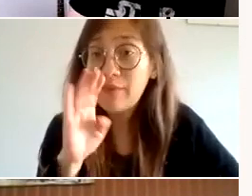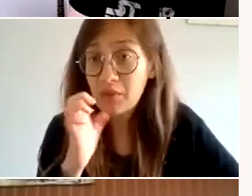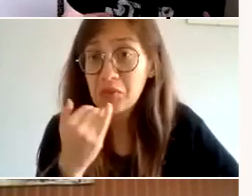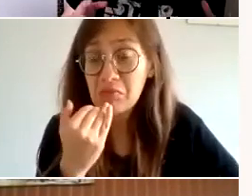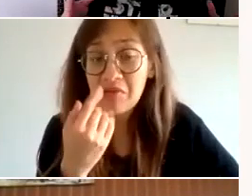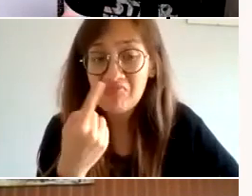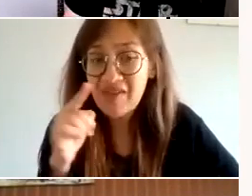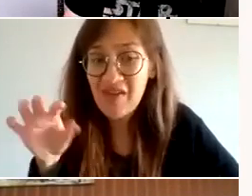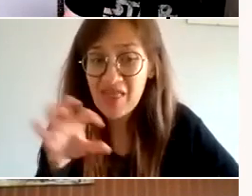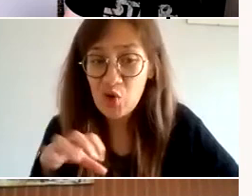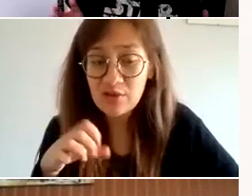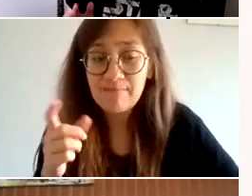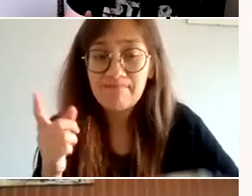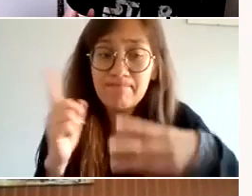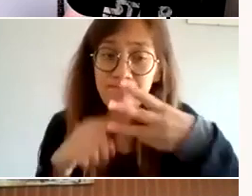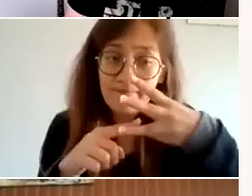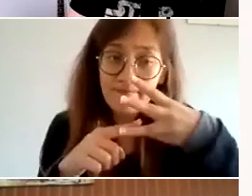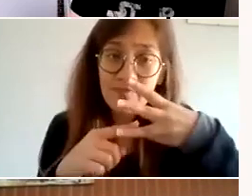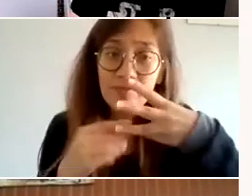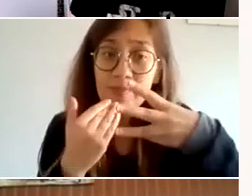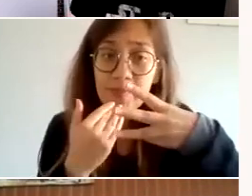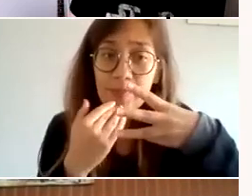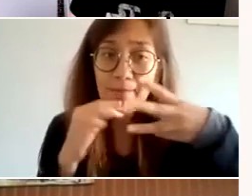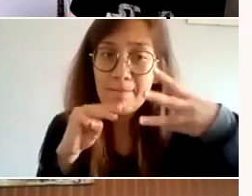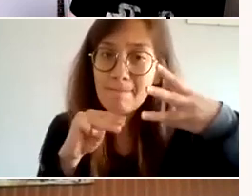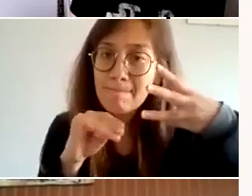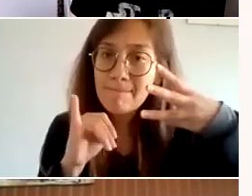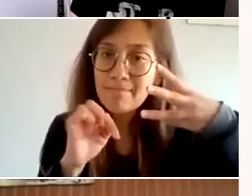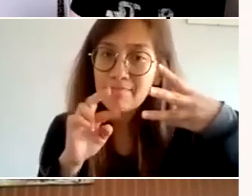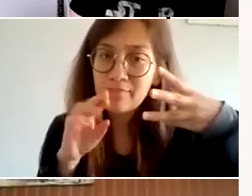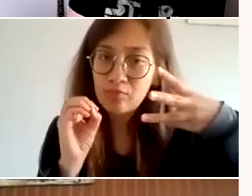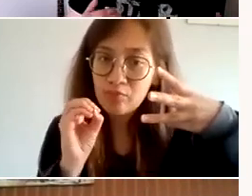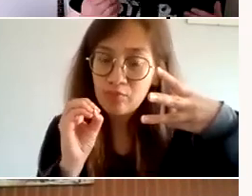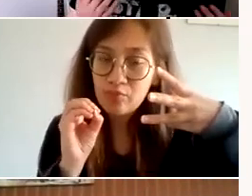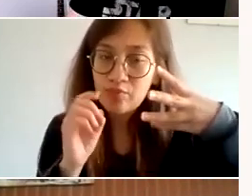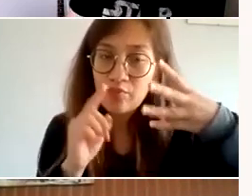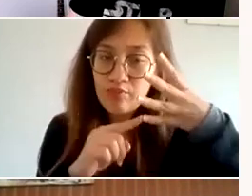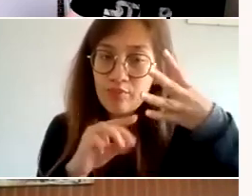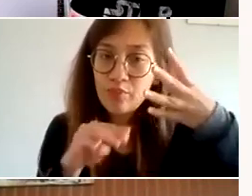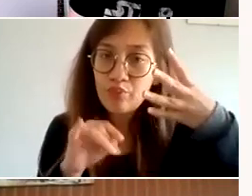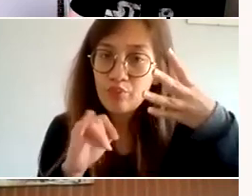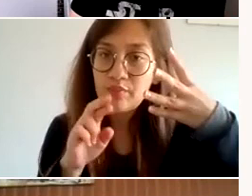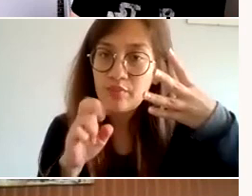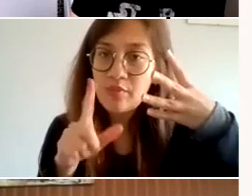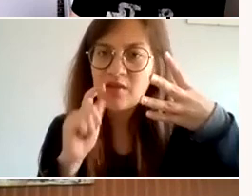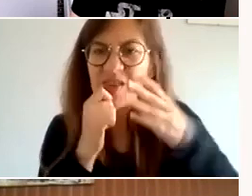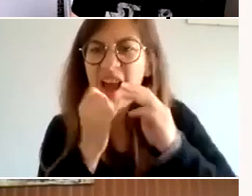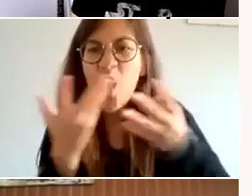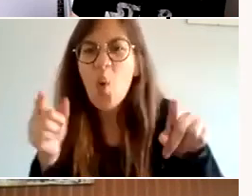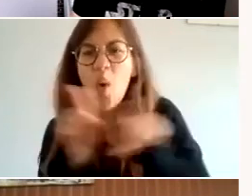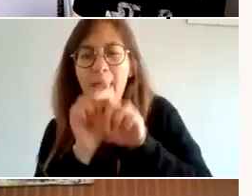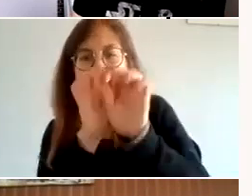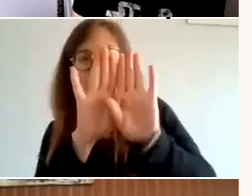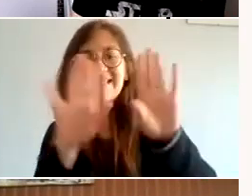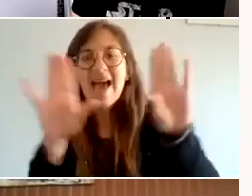existen otras alternativas distintas, que son las de tipo de pizarrón. Existen varias, aquí tengo dos, que es